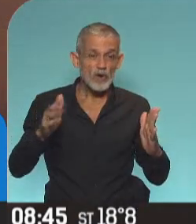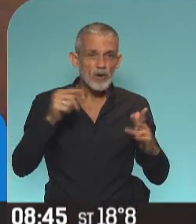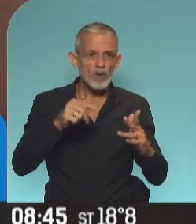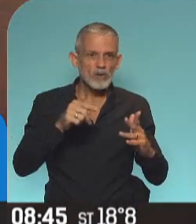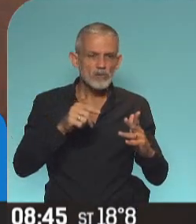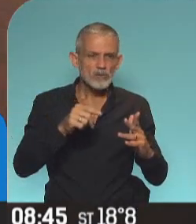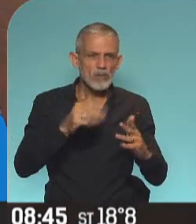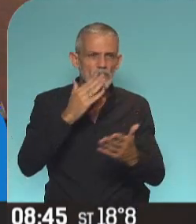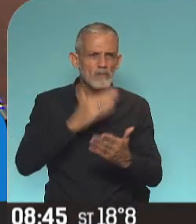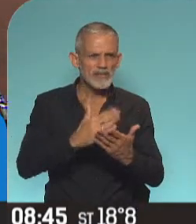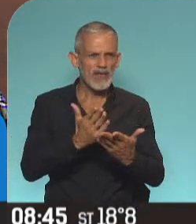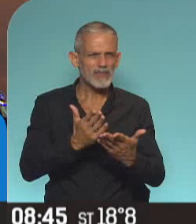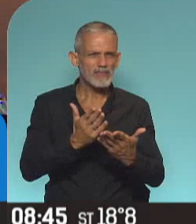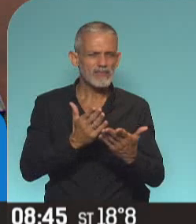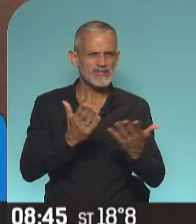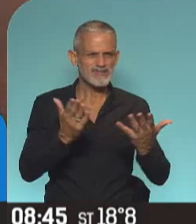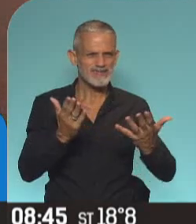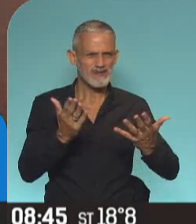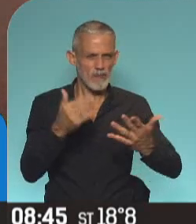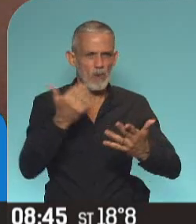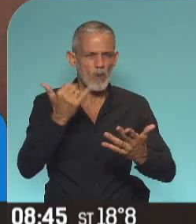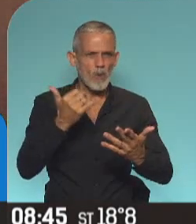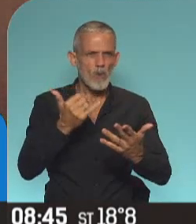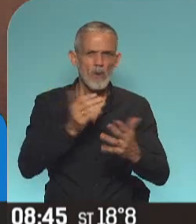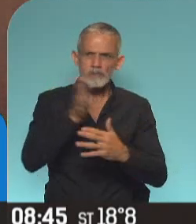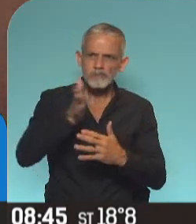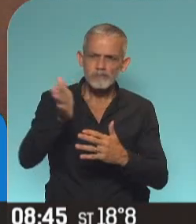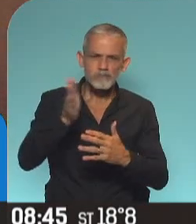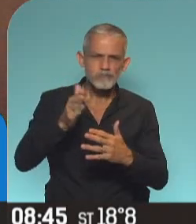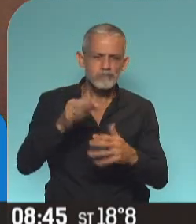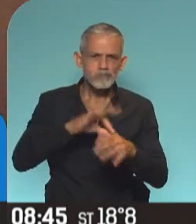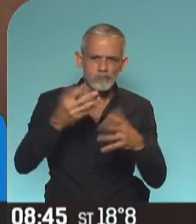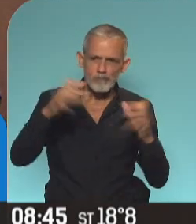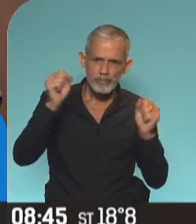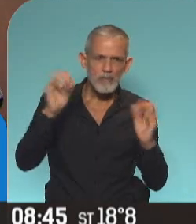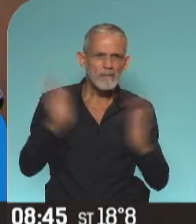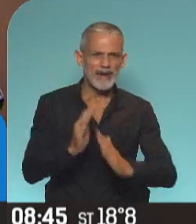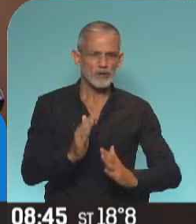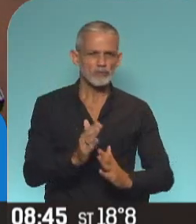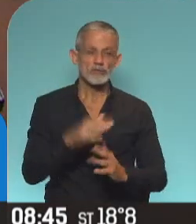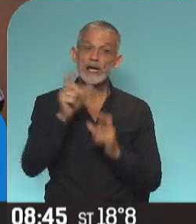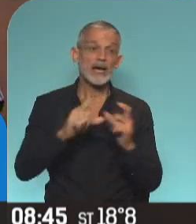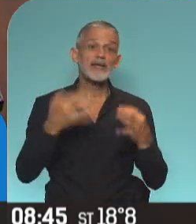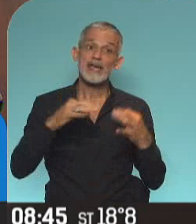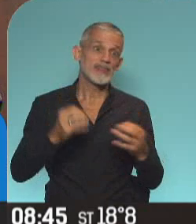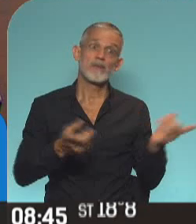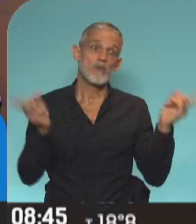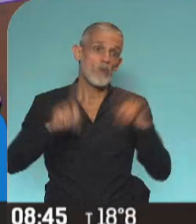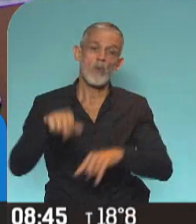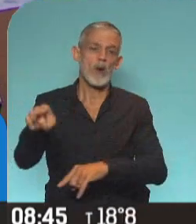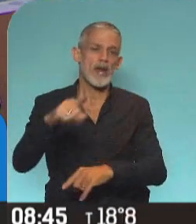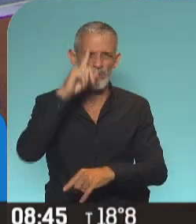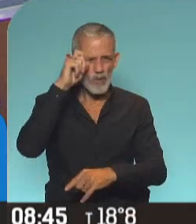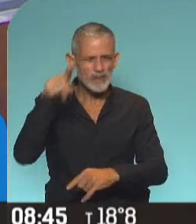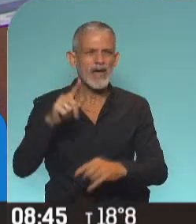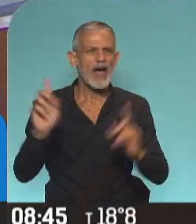casi la mitad porque porque hubo menos diagnósticos por lo tanto la gente debe volver a los consultorios debe